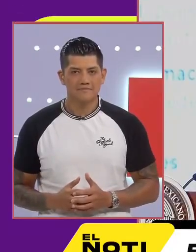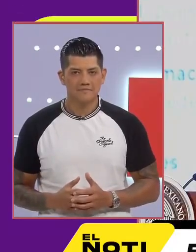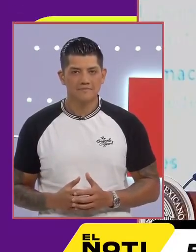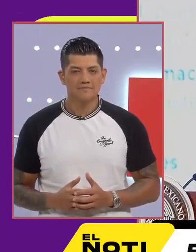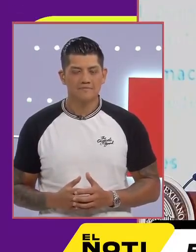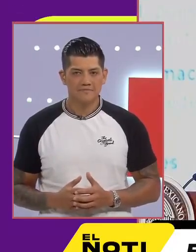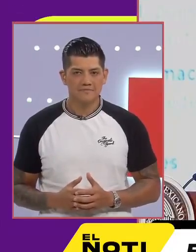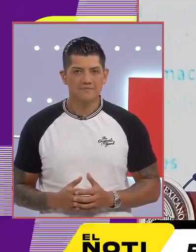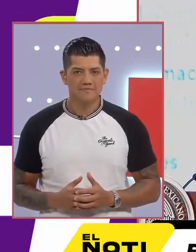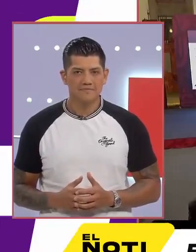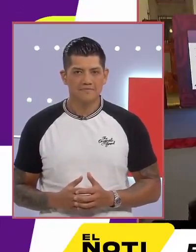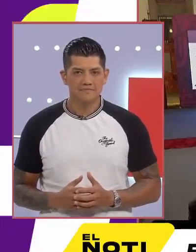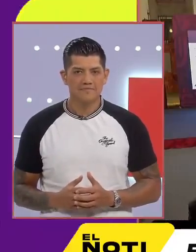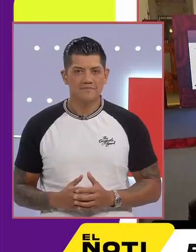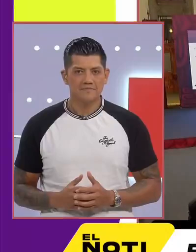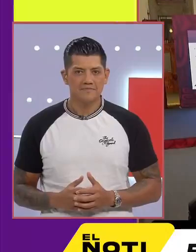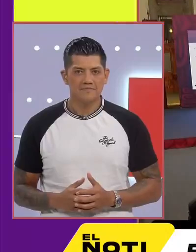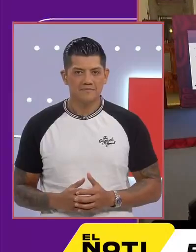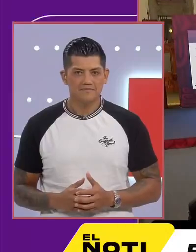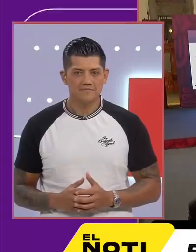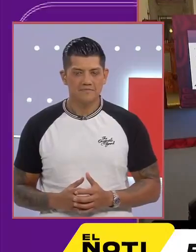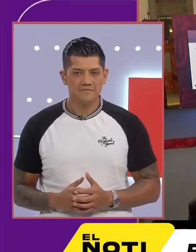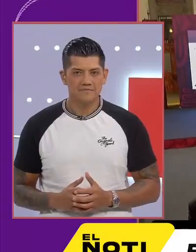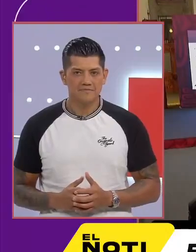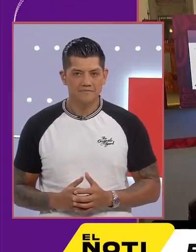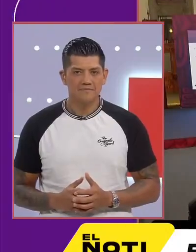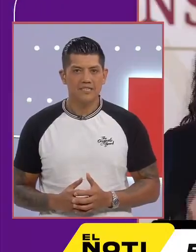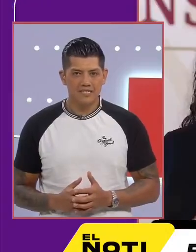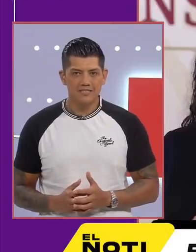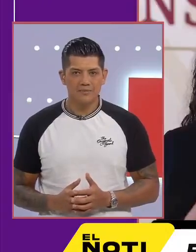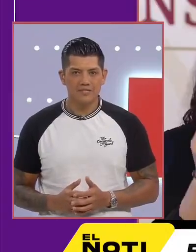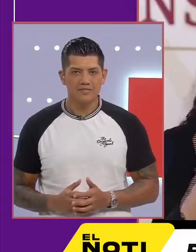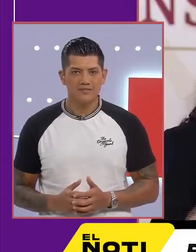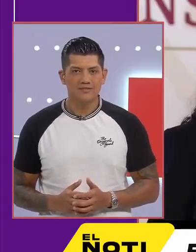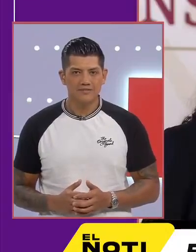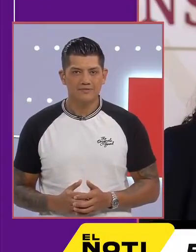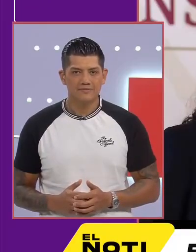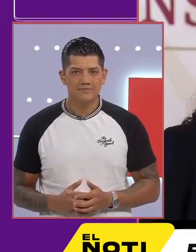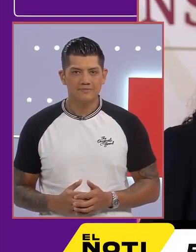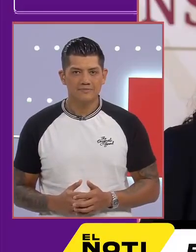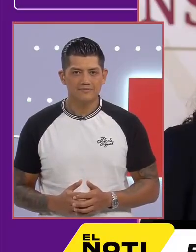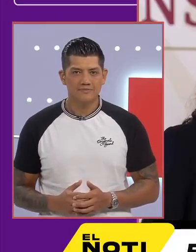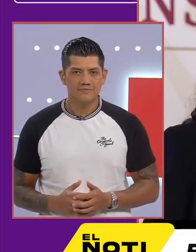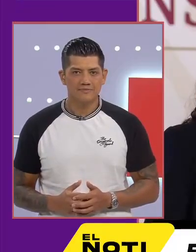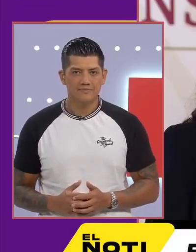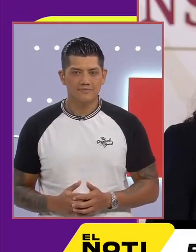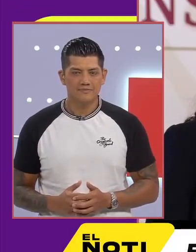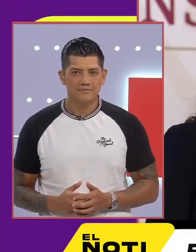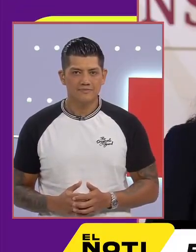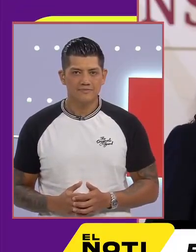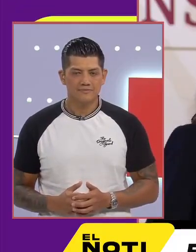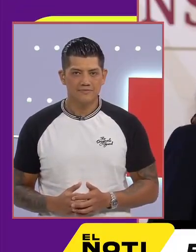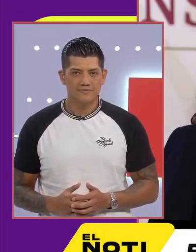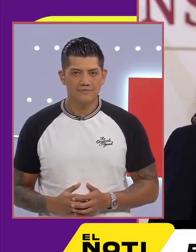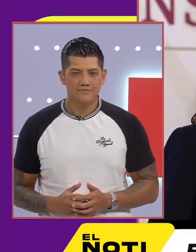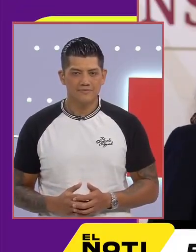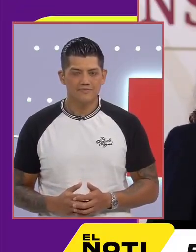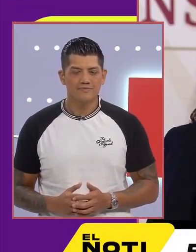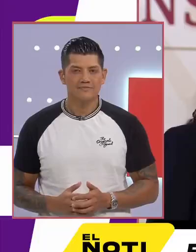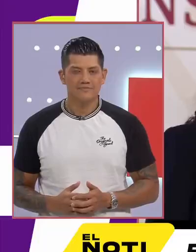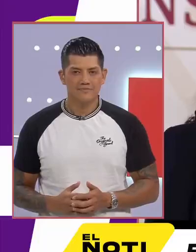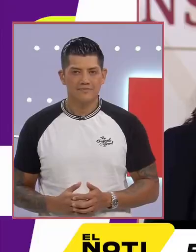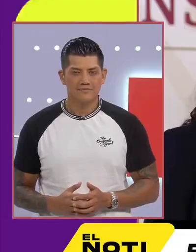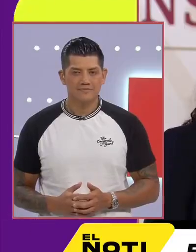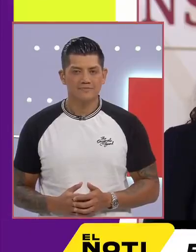sobre todo el tema de las Afores, porque él es dueño de Afore Azteca. Entonces, el Exactamente. primer punto que dice este señor, además de decirle una vez